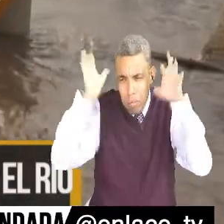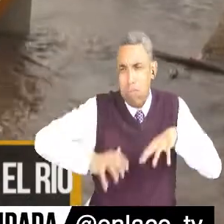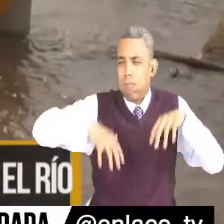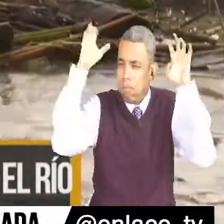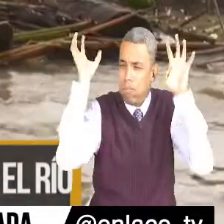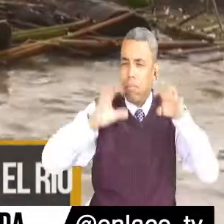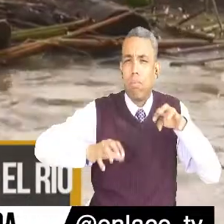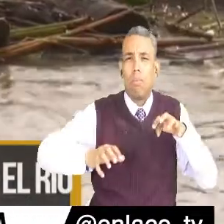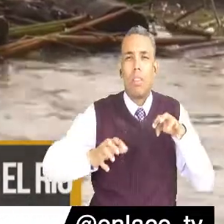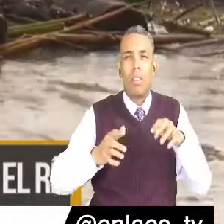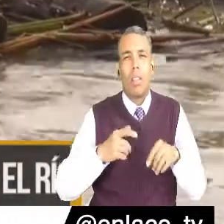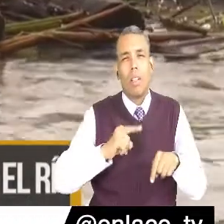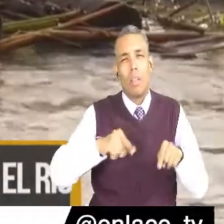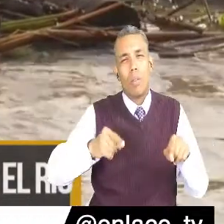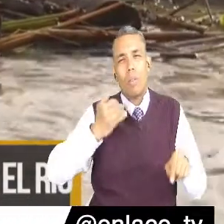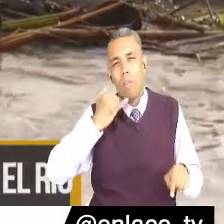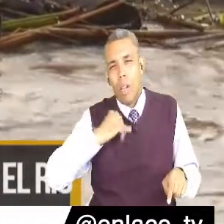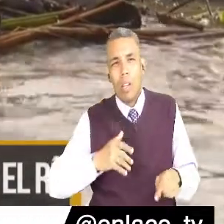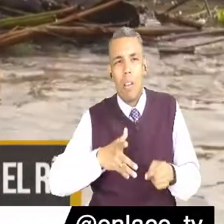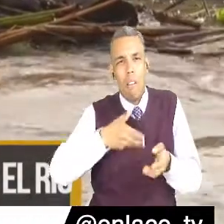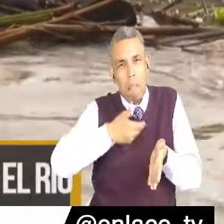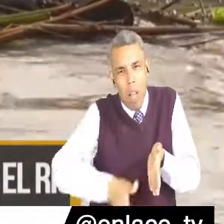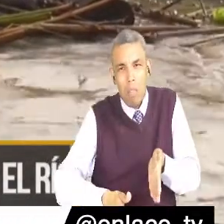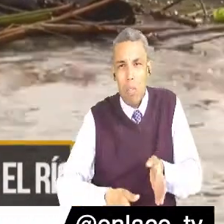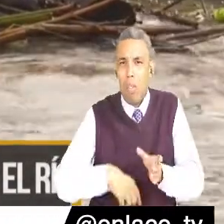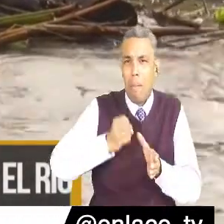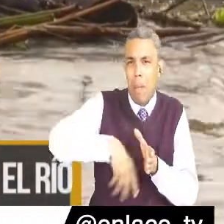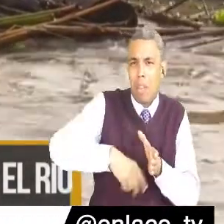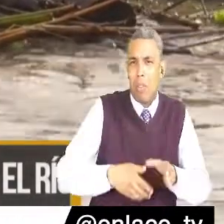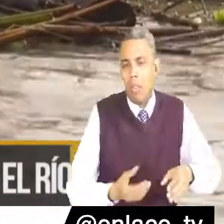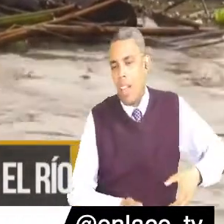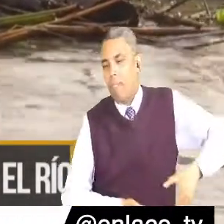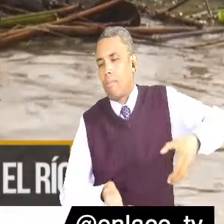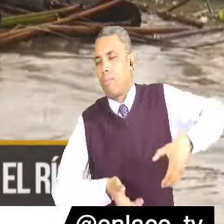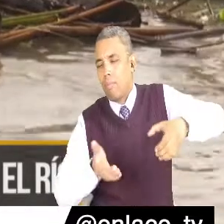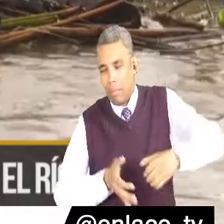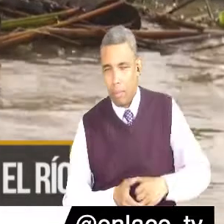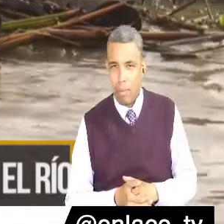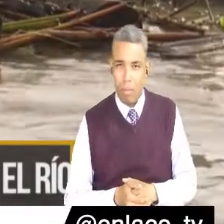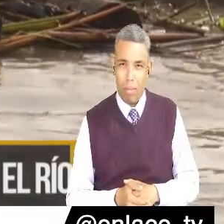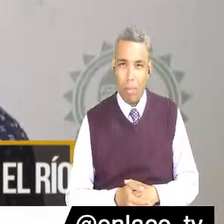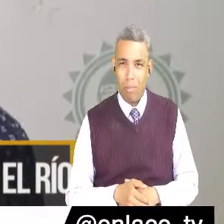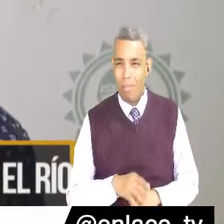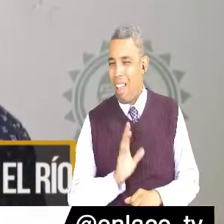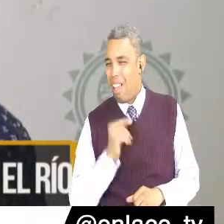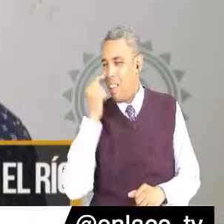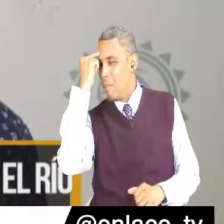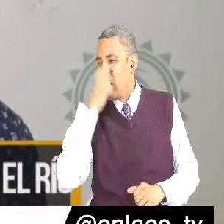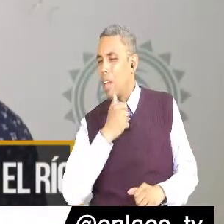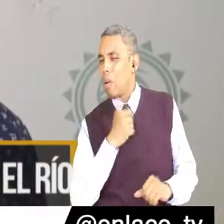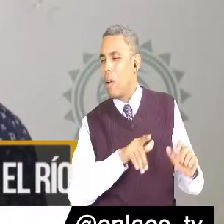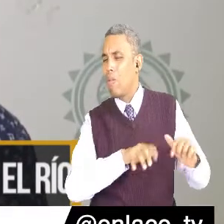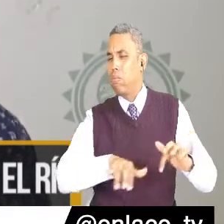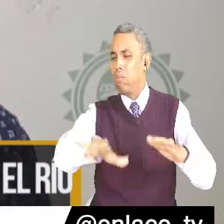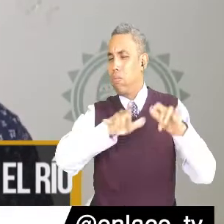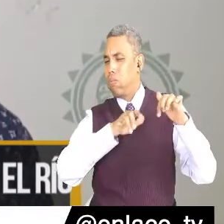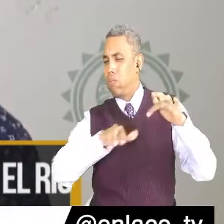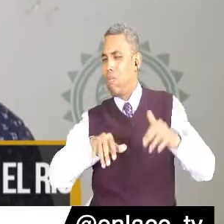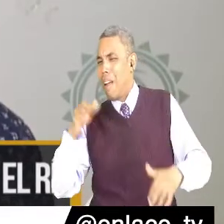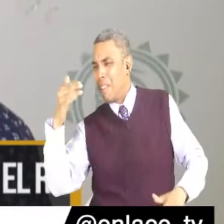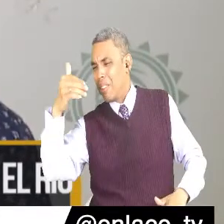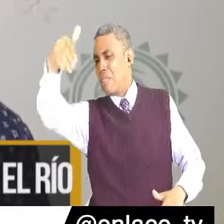que a nuestros cuerpos hídricos pues más le echamos basuras porque creemos que con la corriente que lleva pues no me va a quedar aquí la basura, pero sí